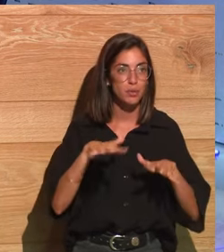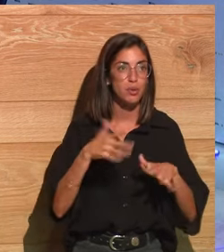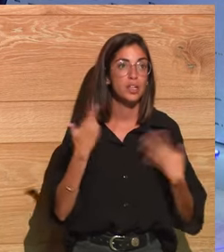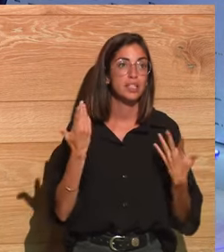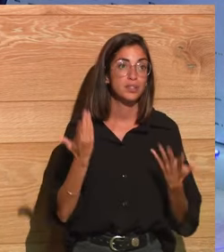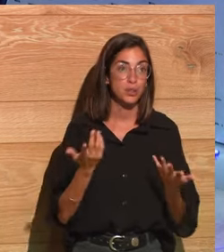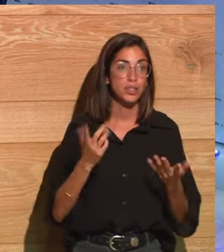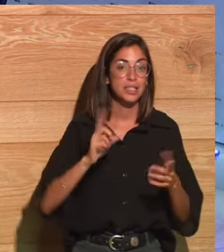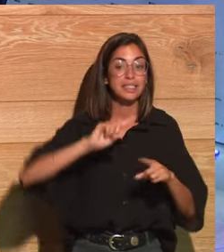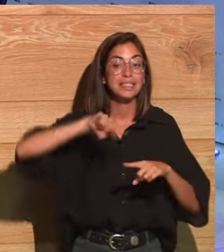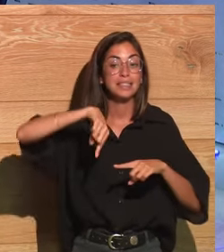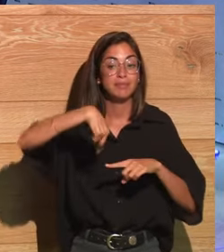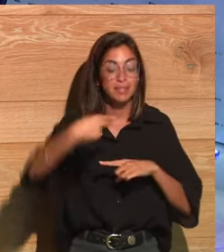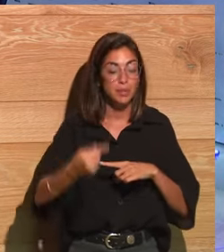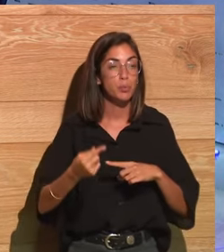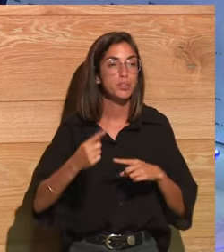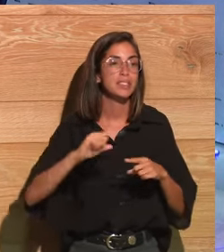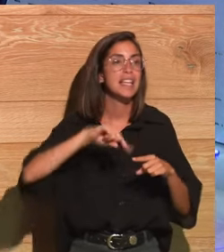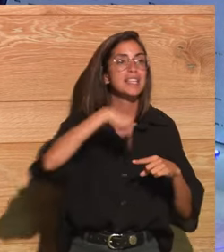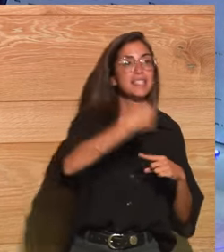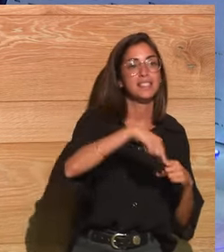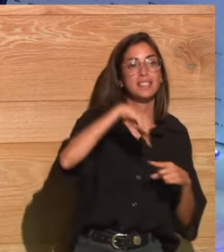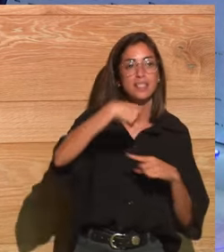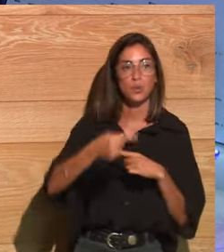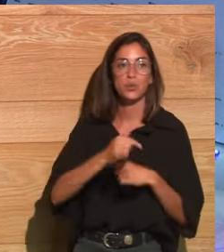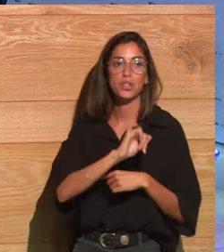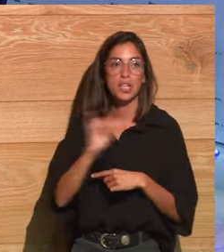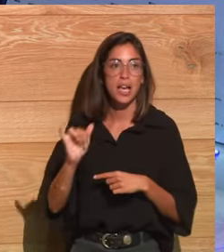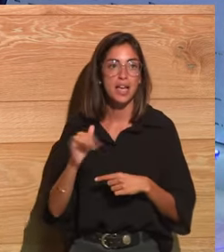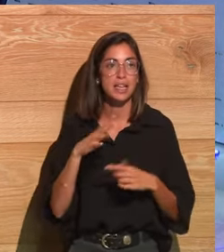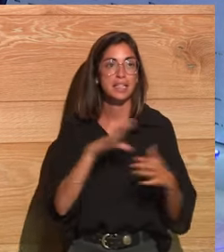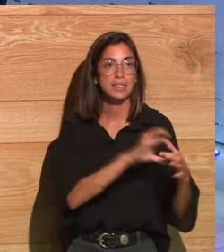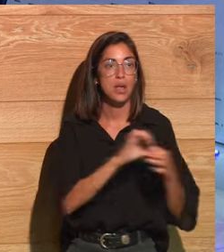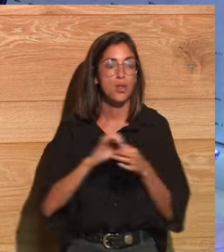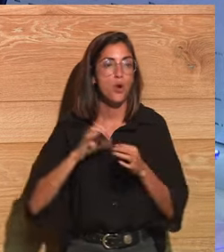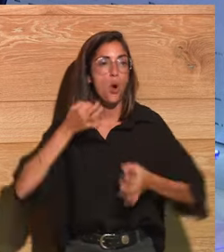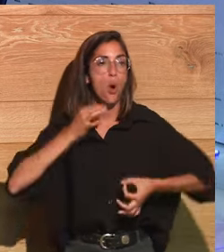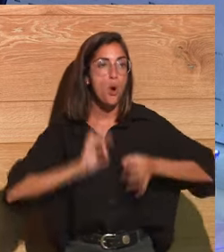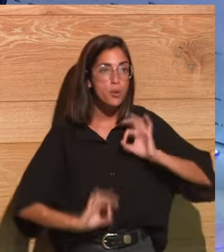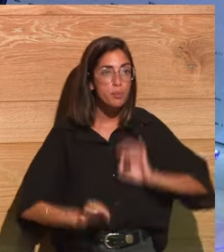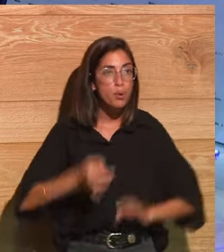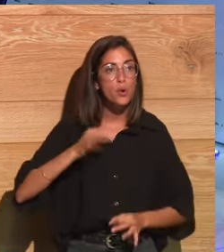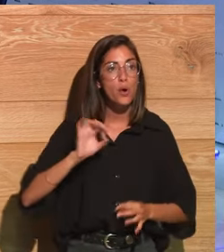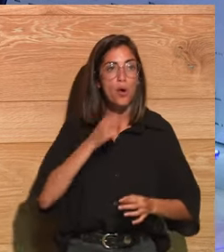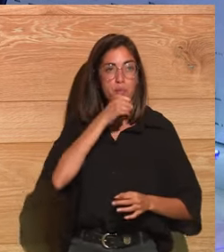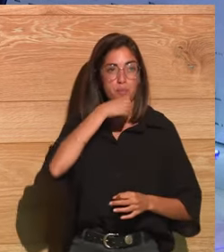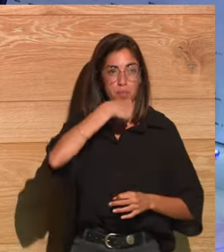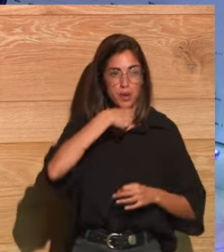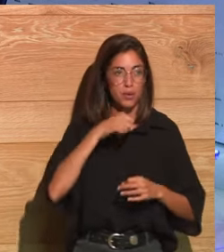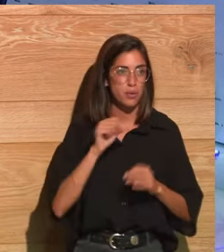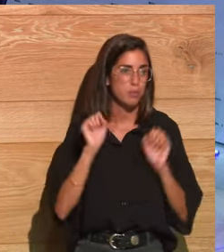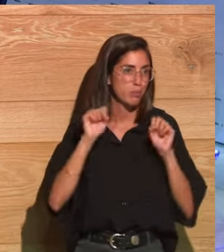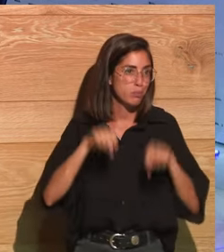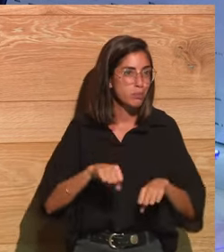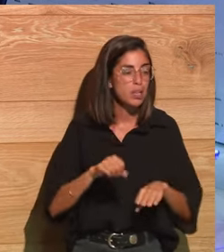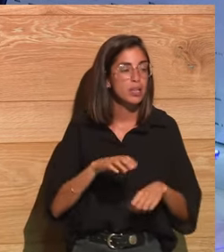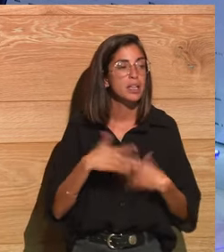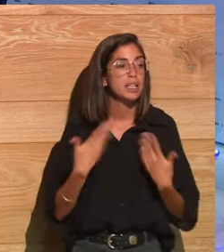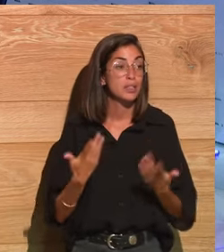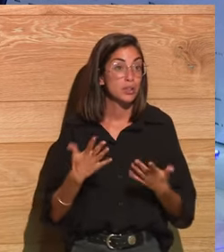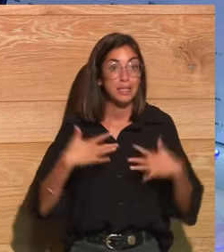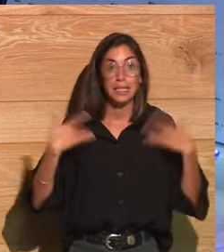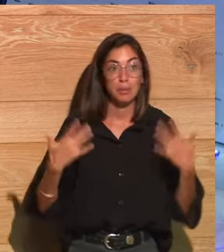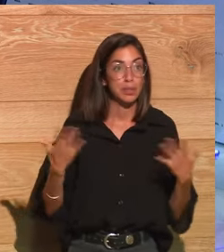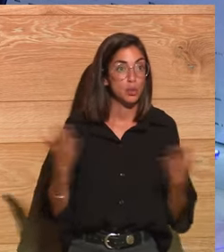secundarios solapados en otros circuitos relacionados con hormonas, con envejecimiento tisular, etcétera. O sea, que de repente todo como que se